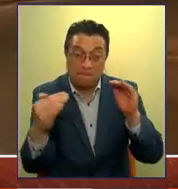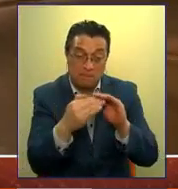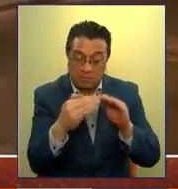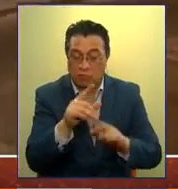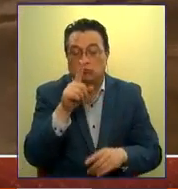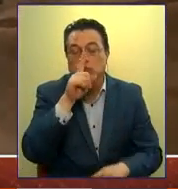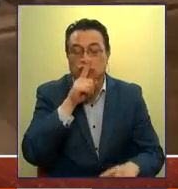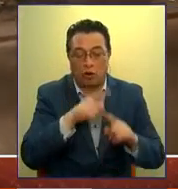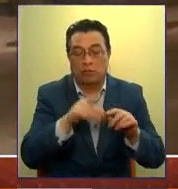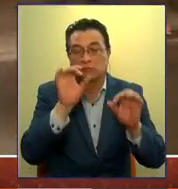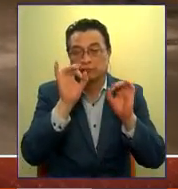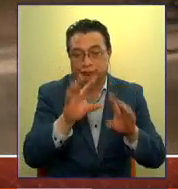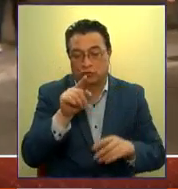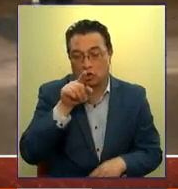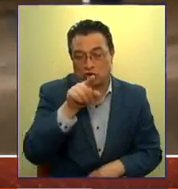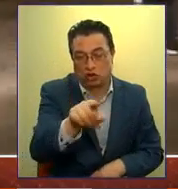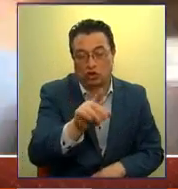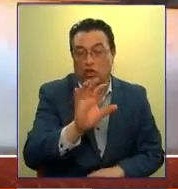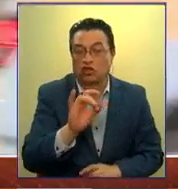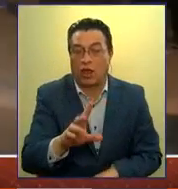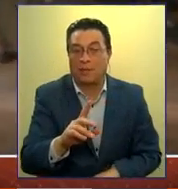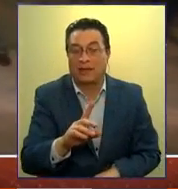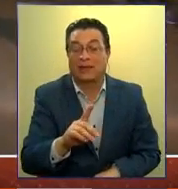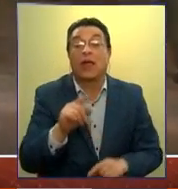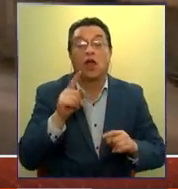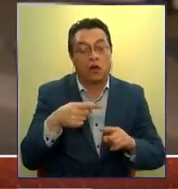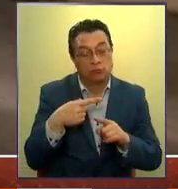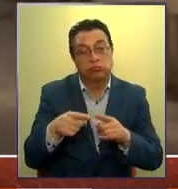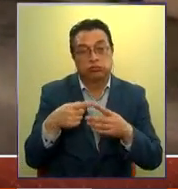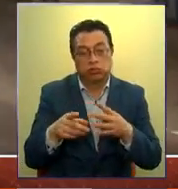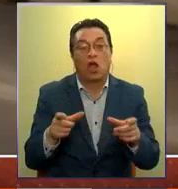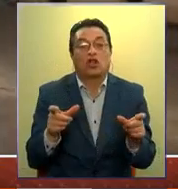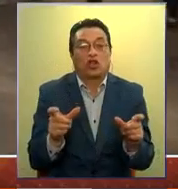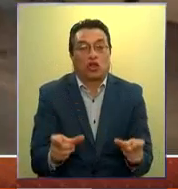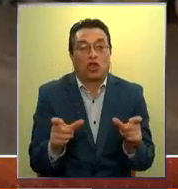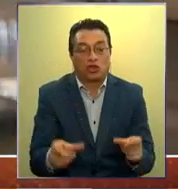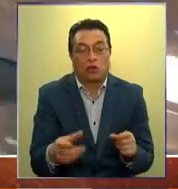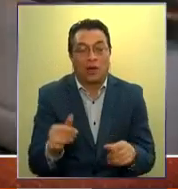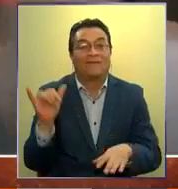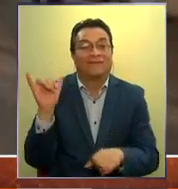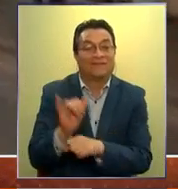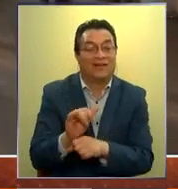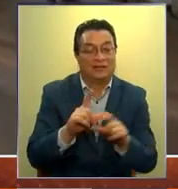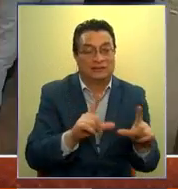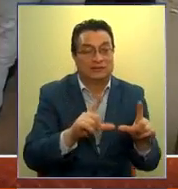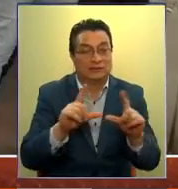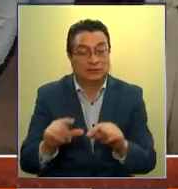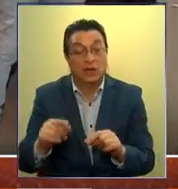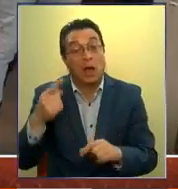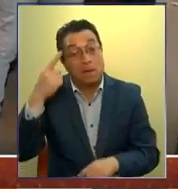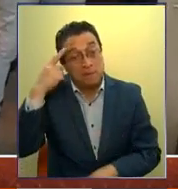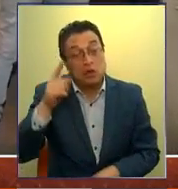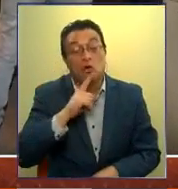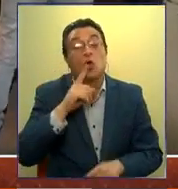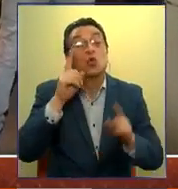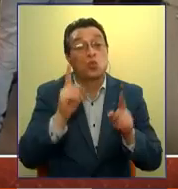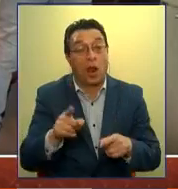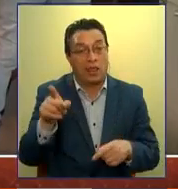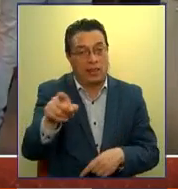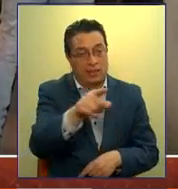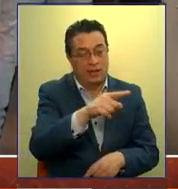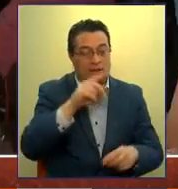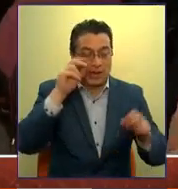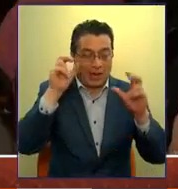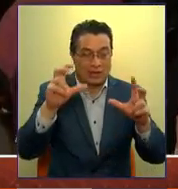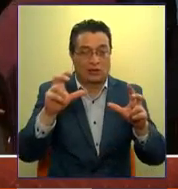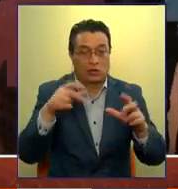nominativos. Por lo tanto, hay varios procesos de control para bajar el riesgo de fraude. No obstante eso, los afiliados deben estar atentos y no